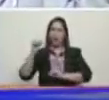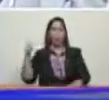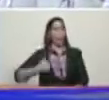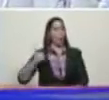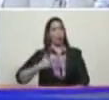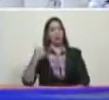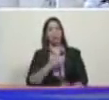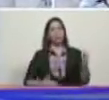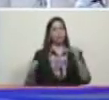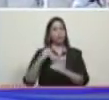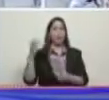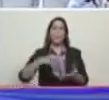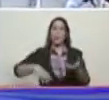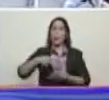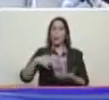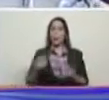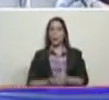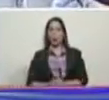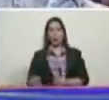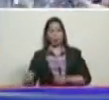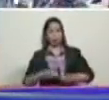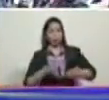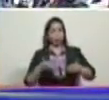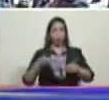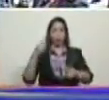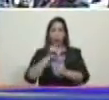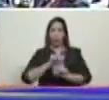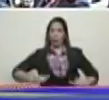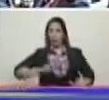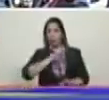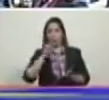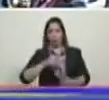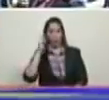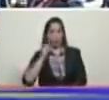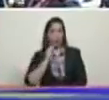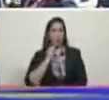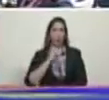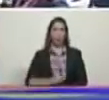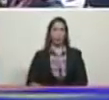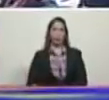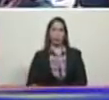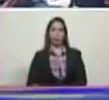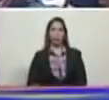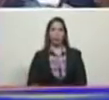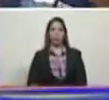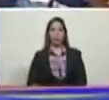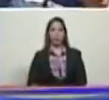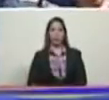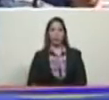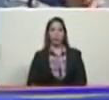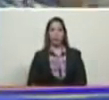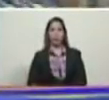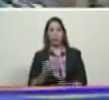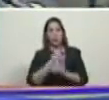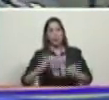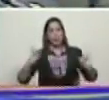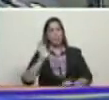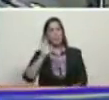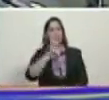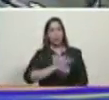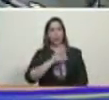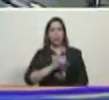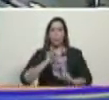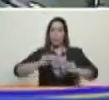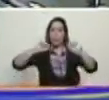circunstancia el espíritu irreductible de la Fuerza Armada Nacional Bolivariana. La patria sigue. Independencia y patria